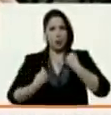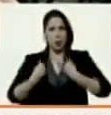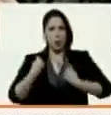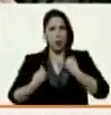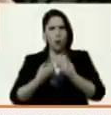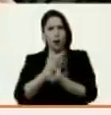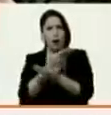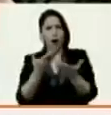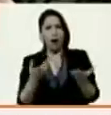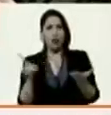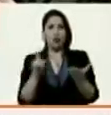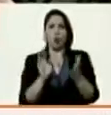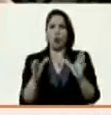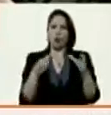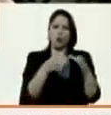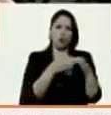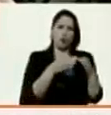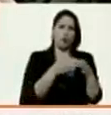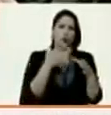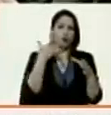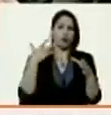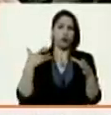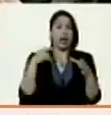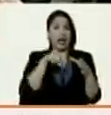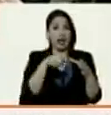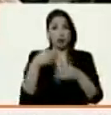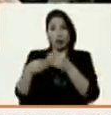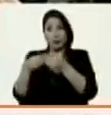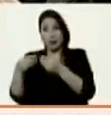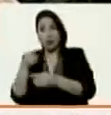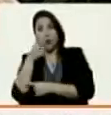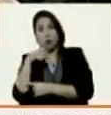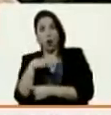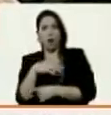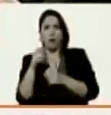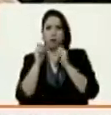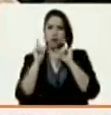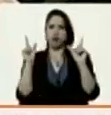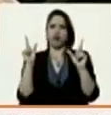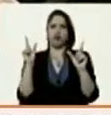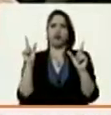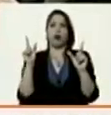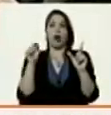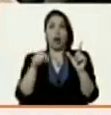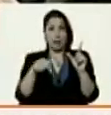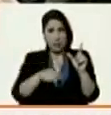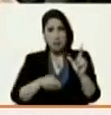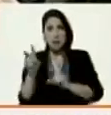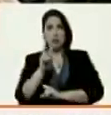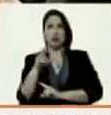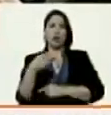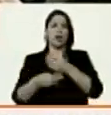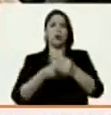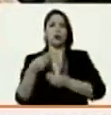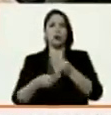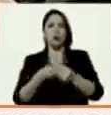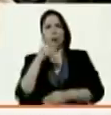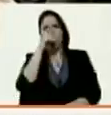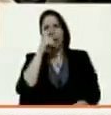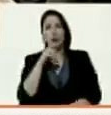y no por los grupos transnacionales eso lo que está haciendo el pueblo levantando a que aquí en venezuela lo hicimos en el año 89